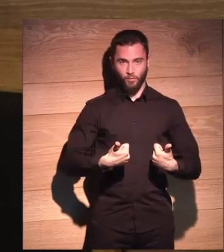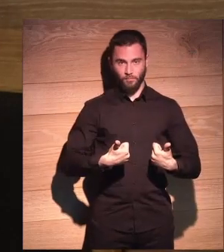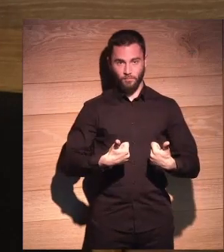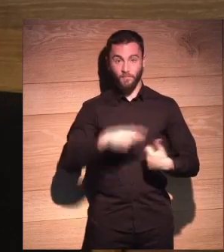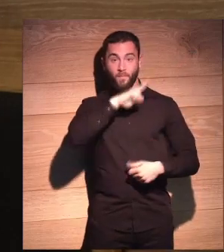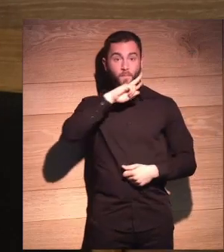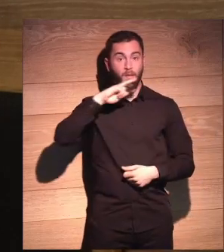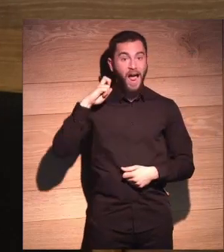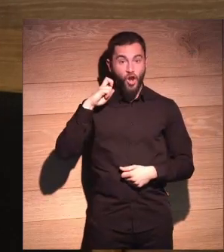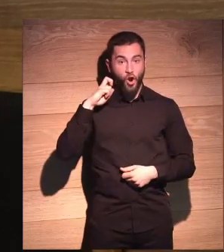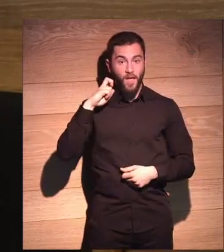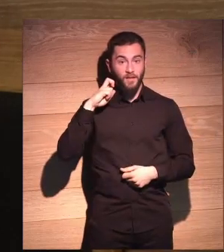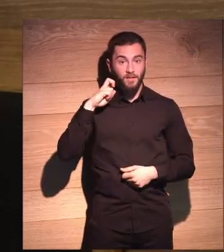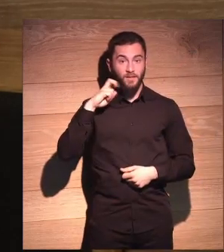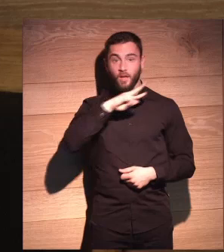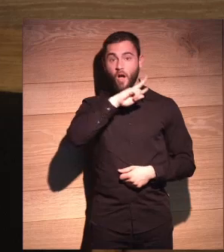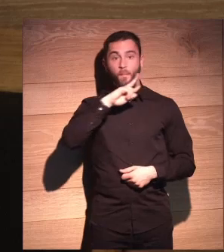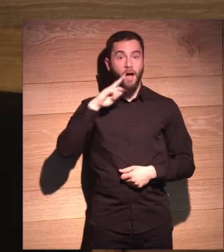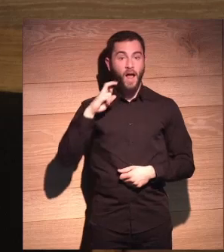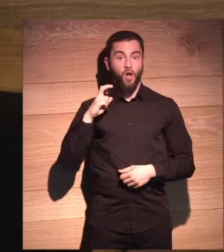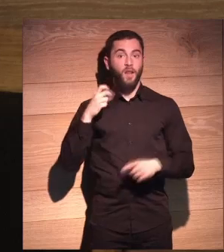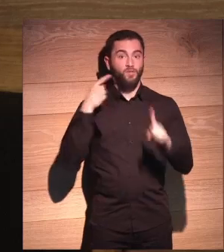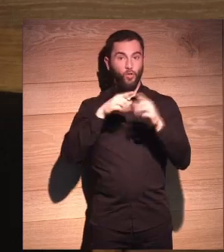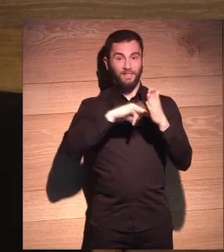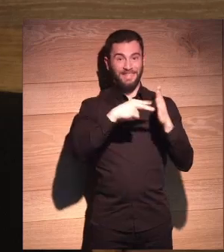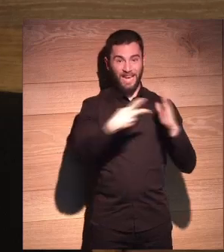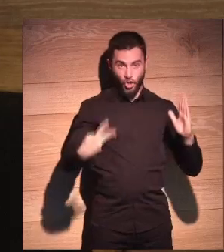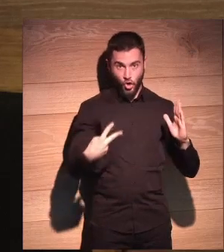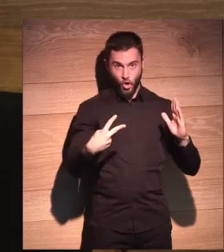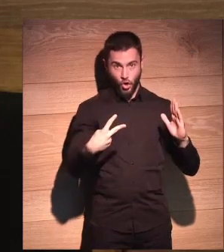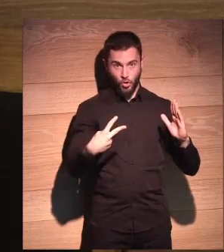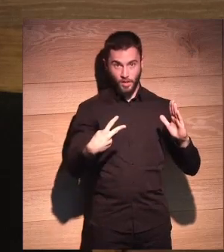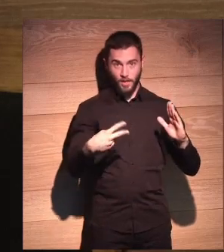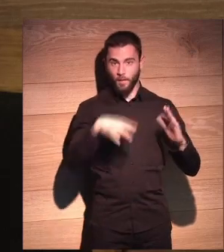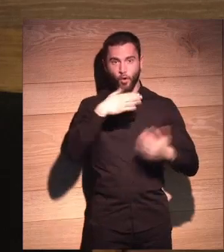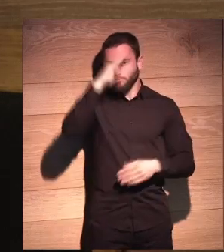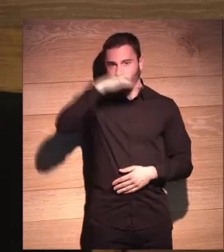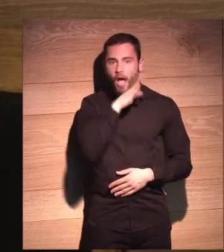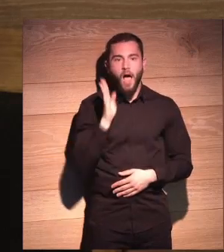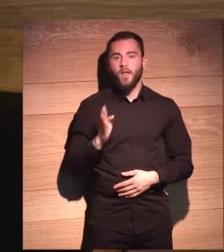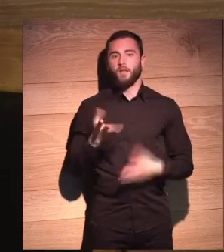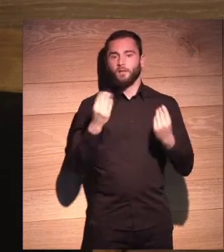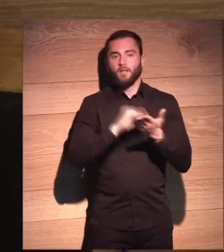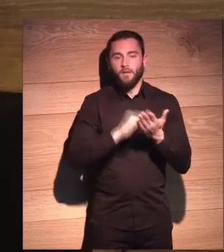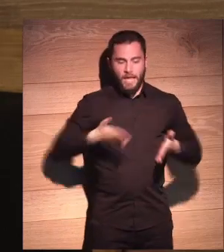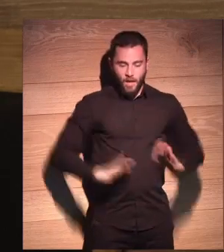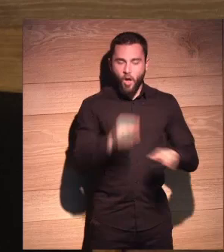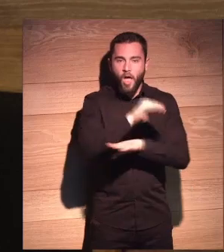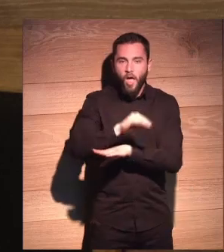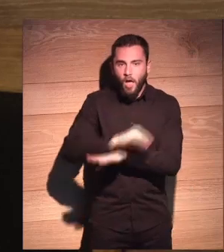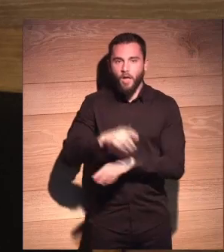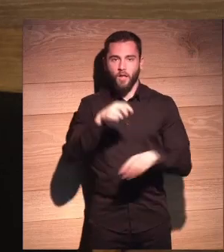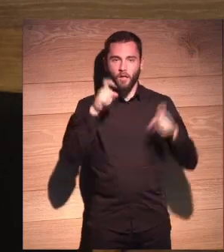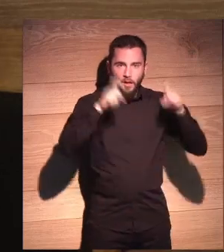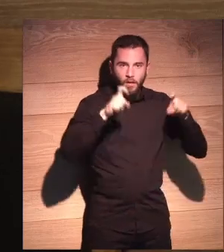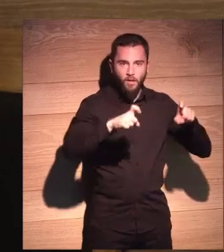esos valores en relación a la tecnología, porque además los padres muchas veces no saben cómo educar a los hijos en relación a la